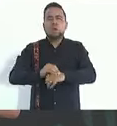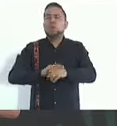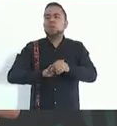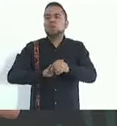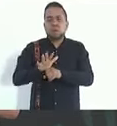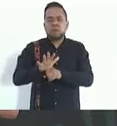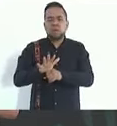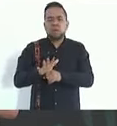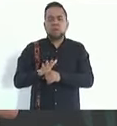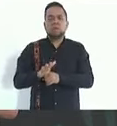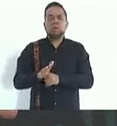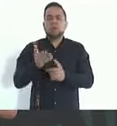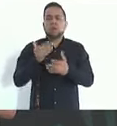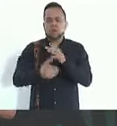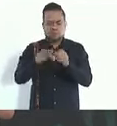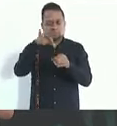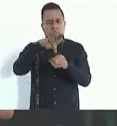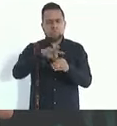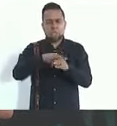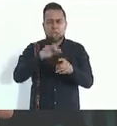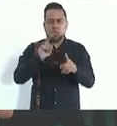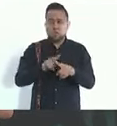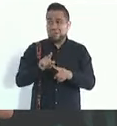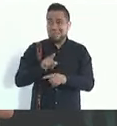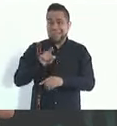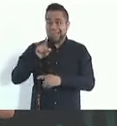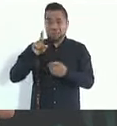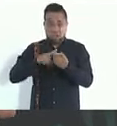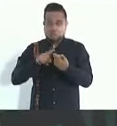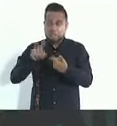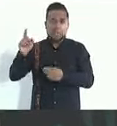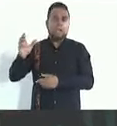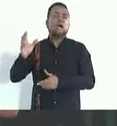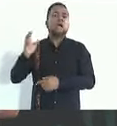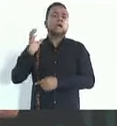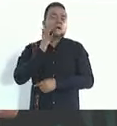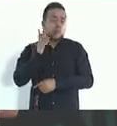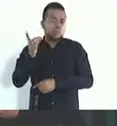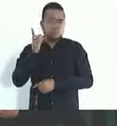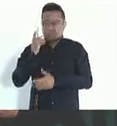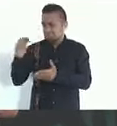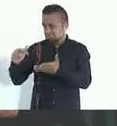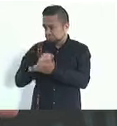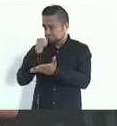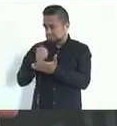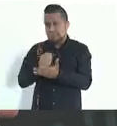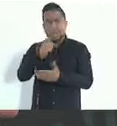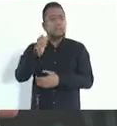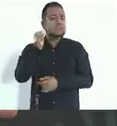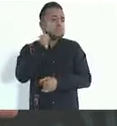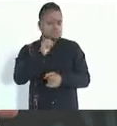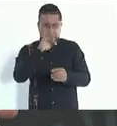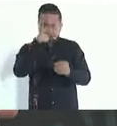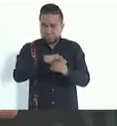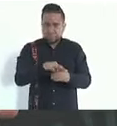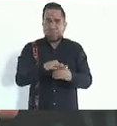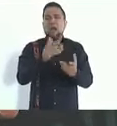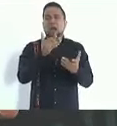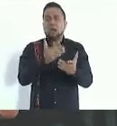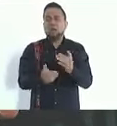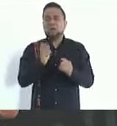se está votando ahora en el Congreso. Ya se votó en Cámara de Diputados, va a Cámara de Senadores y va a todos